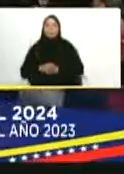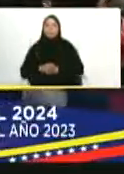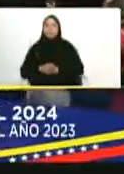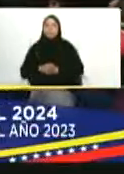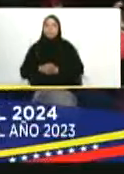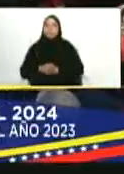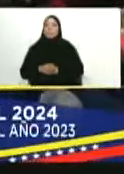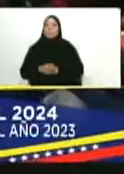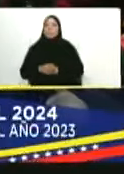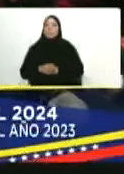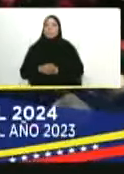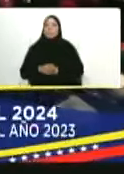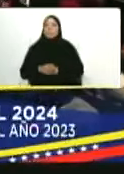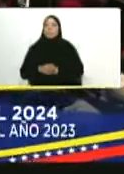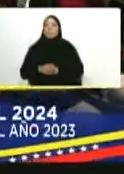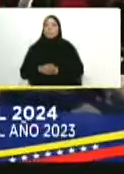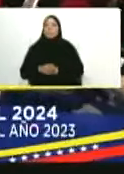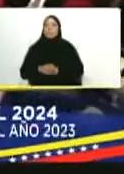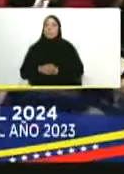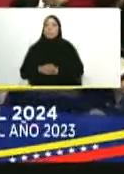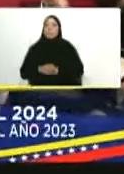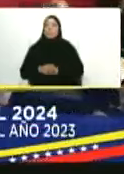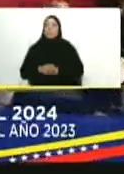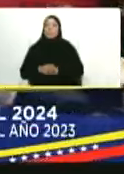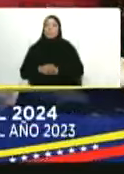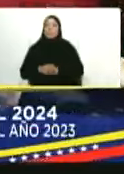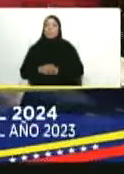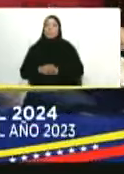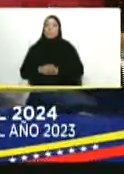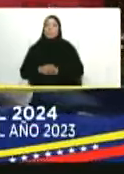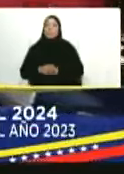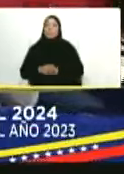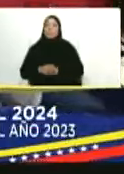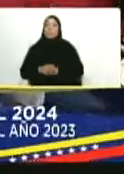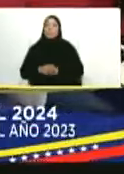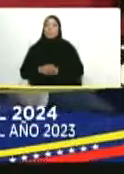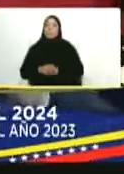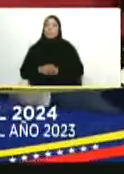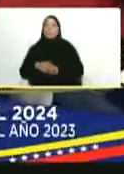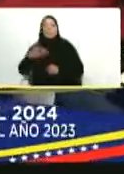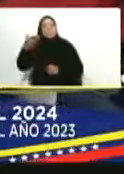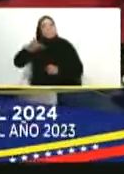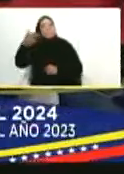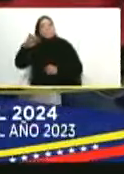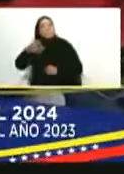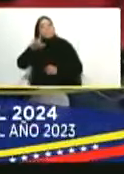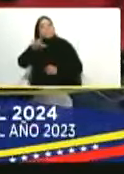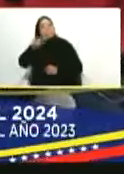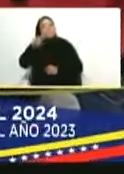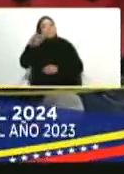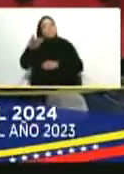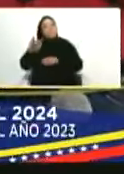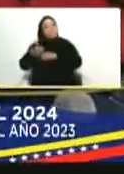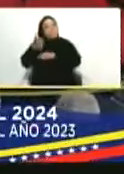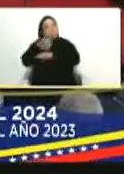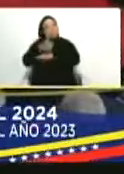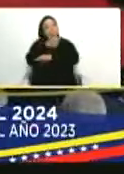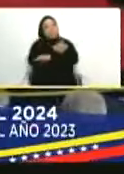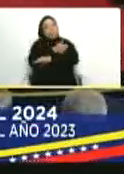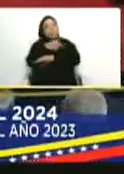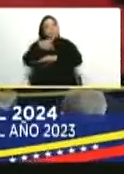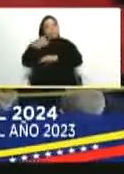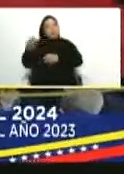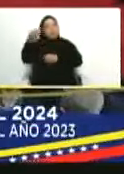Importante también recordar que entre las autoridades también se encuentran presentes los